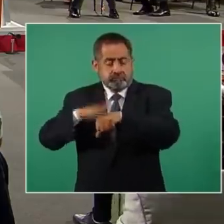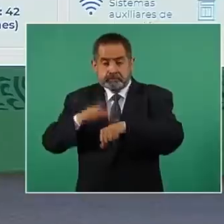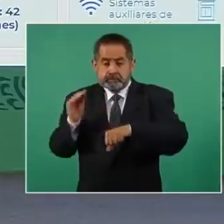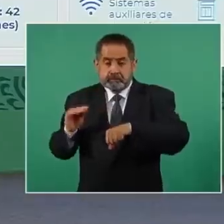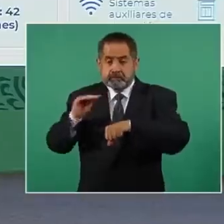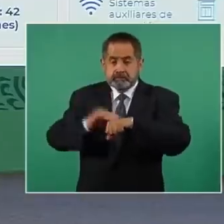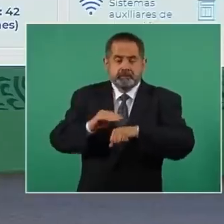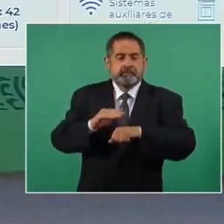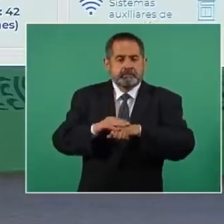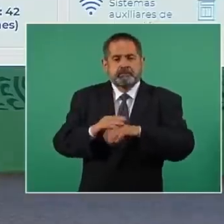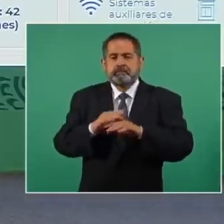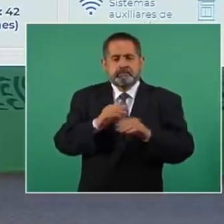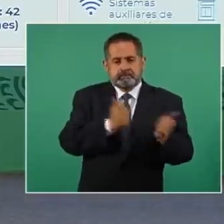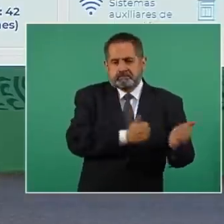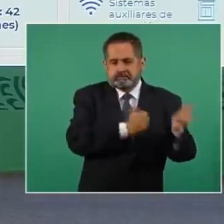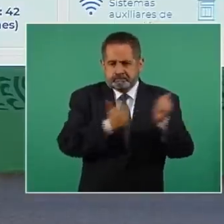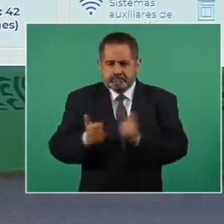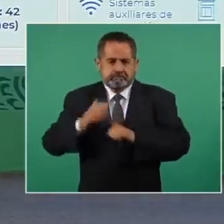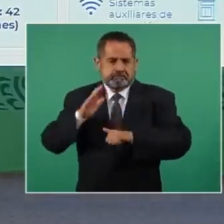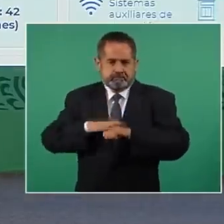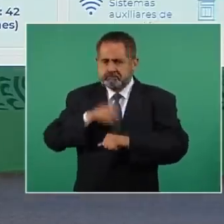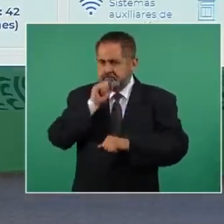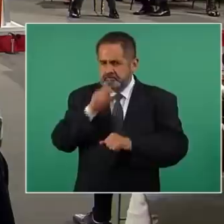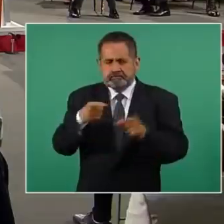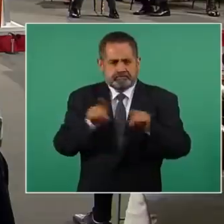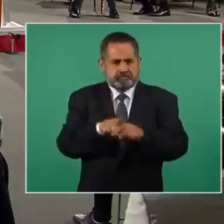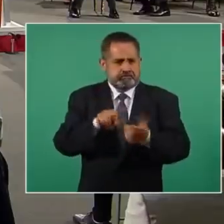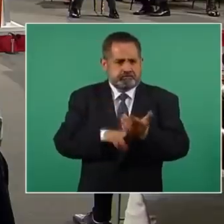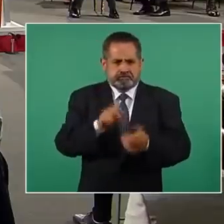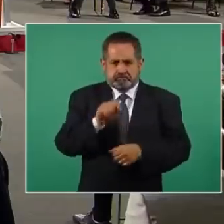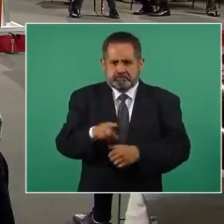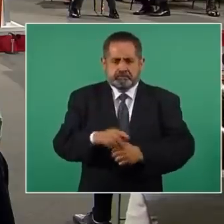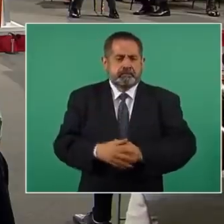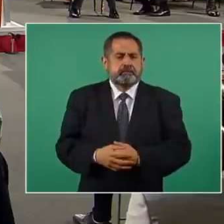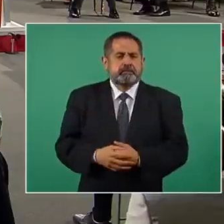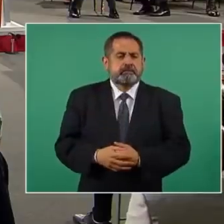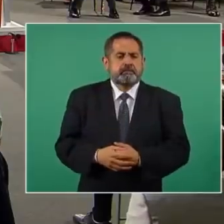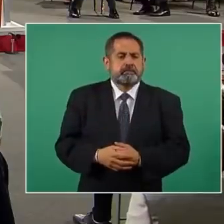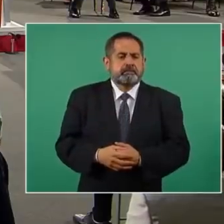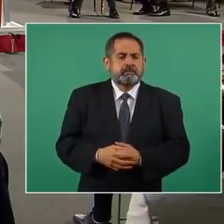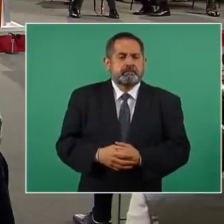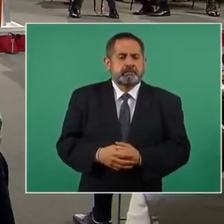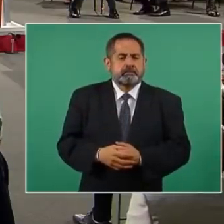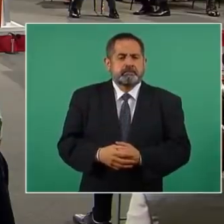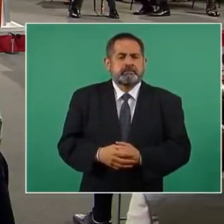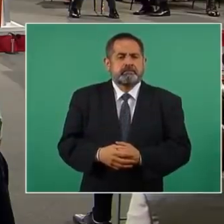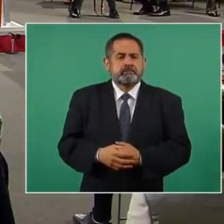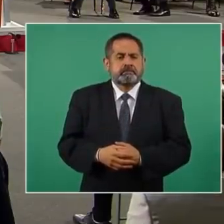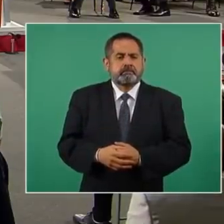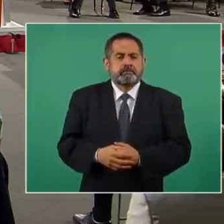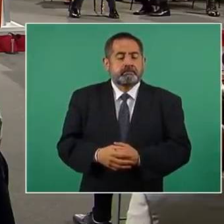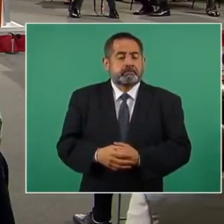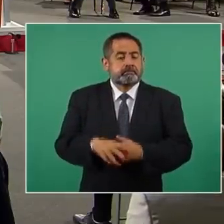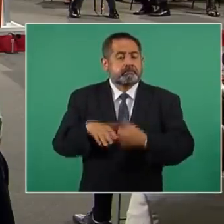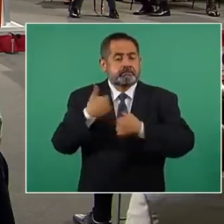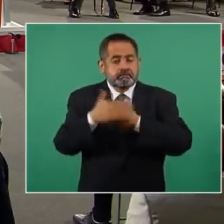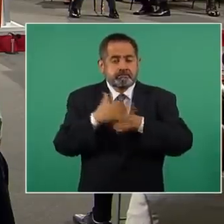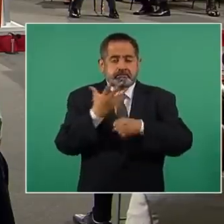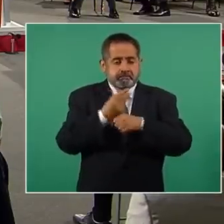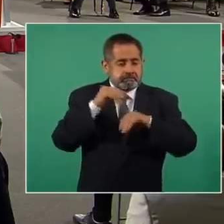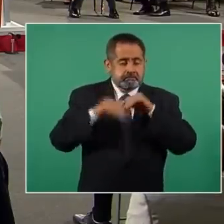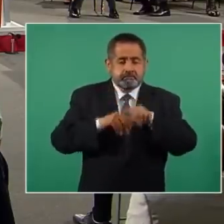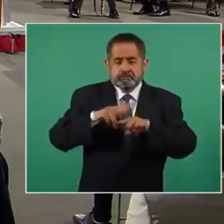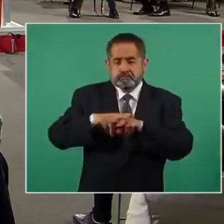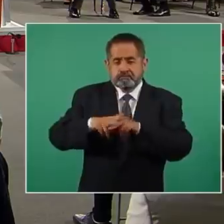demanda, se van incrementando, pero ya al mismo precio. Están los sistemas ferroviarios, que consisten en la fabricación y instalación de